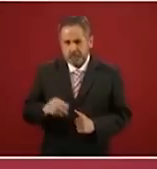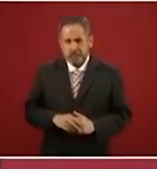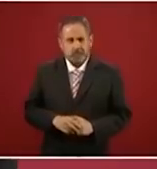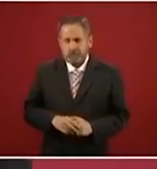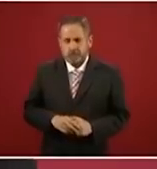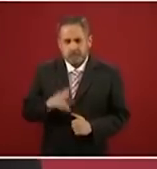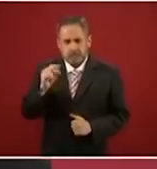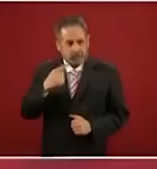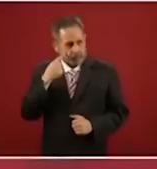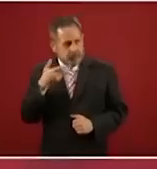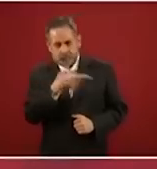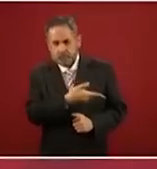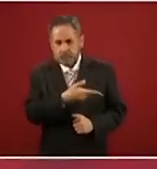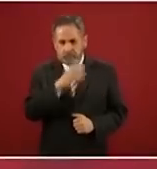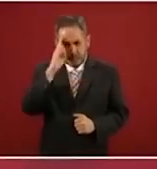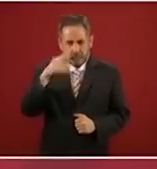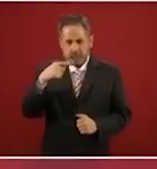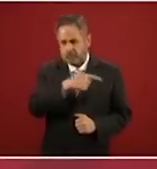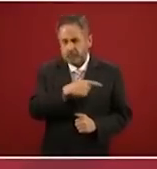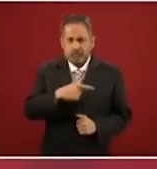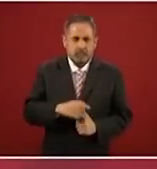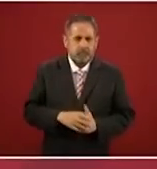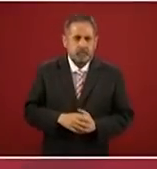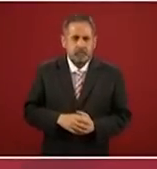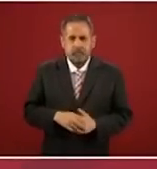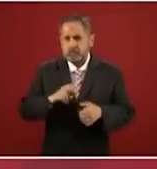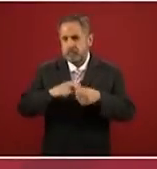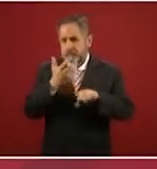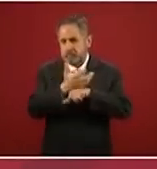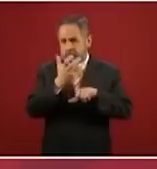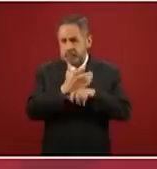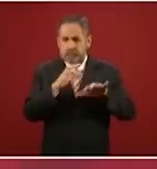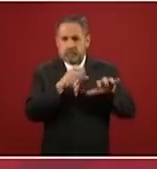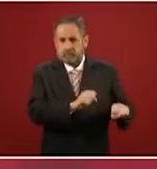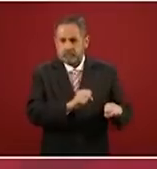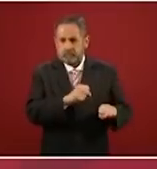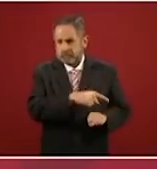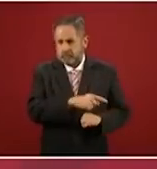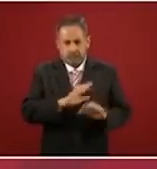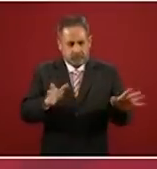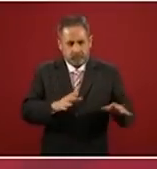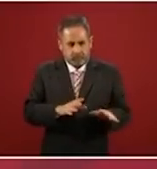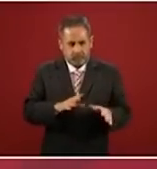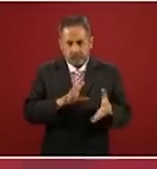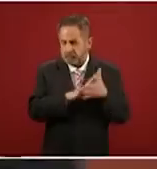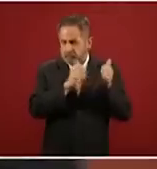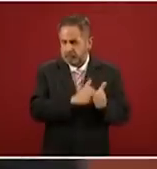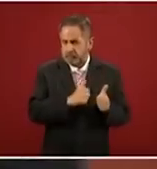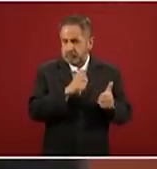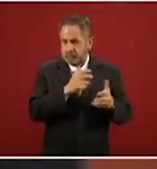y está el señor eeuu detenido